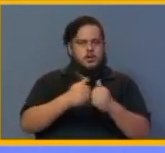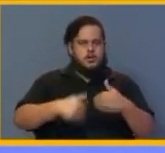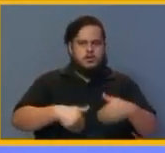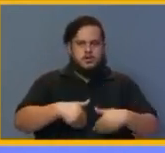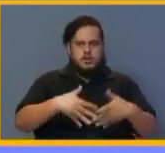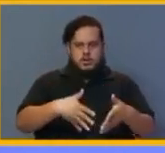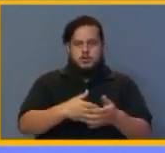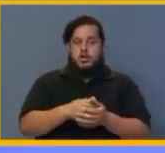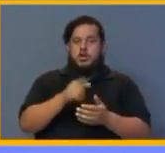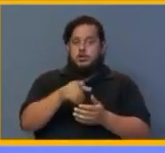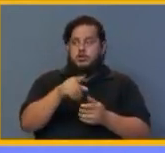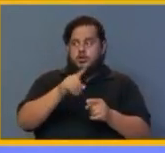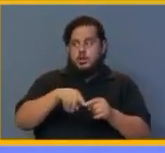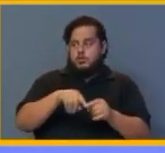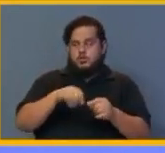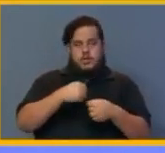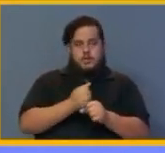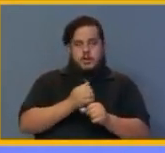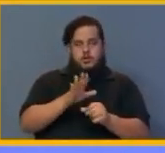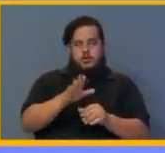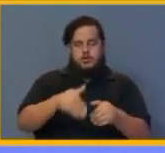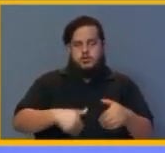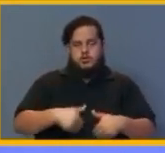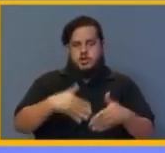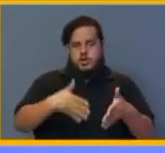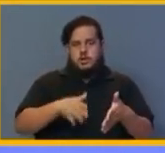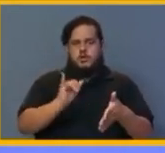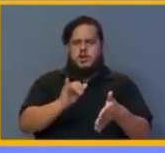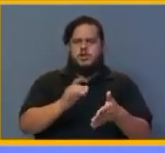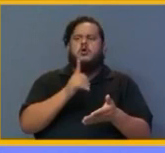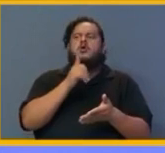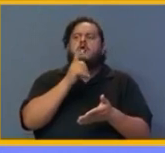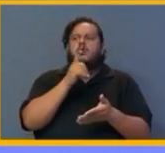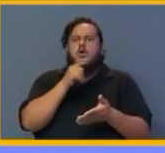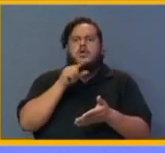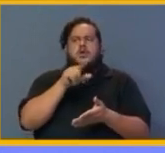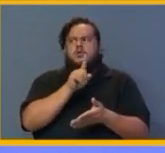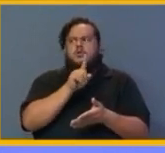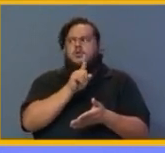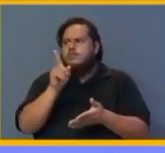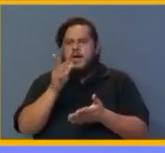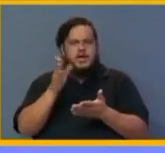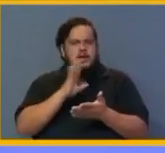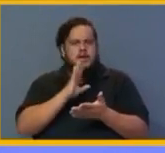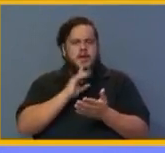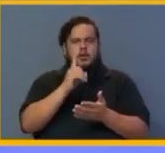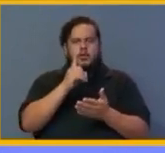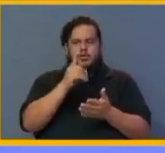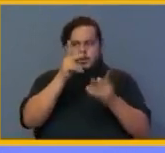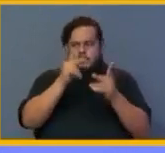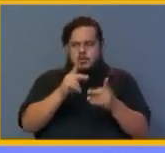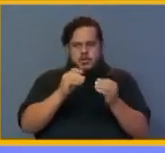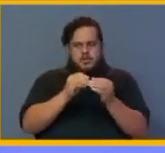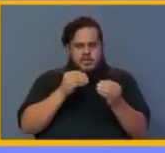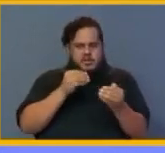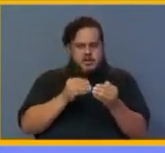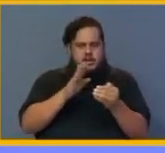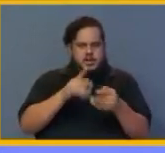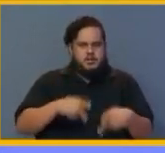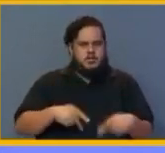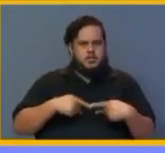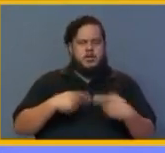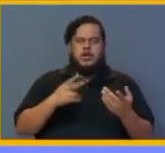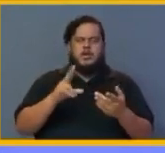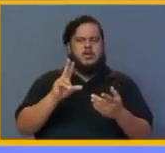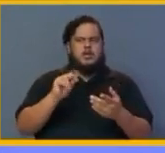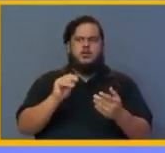hablar con tu técnico de esto, ¿con quién podés hablar? Porque estamos hablando de una de las personas más cercanas que tenés a tu vida y que tal vez no tenés que tenerle cariño, no tenés que